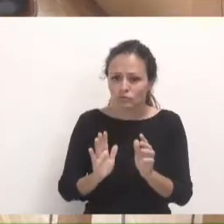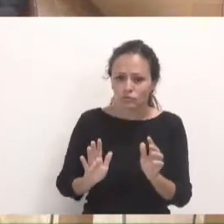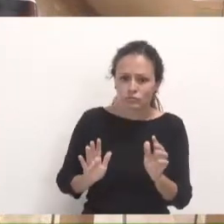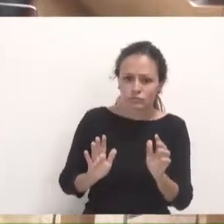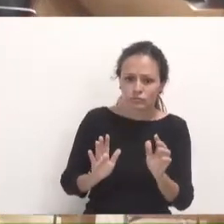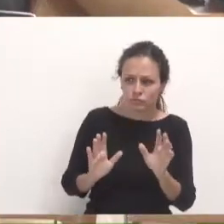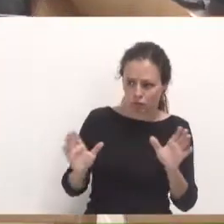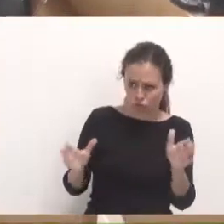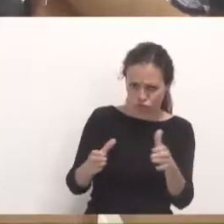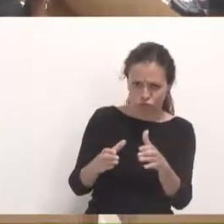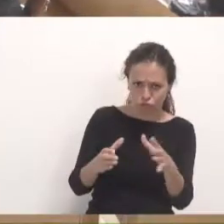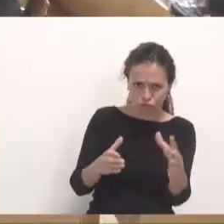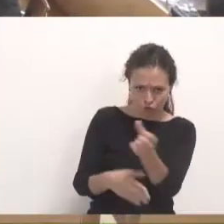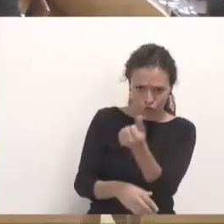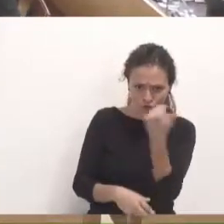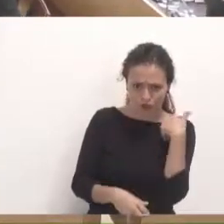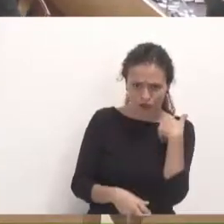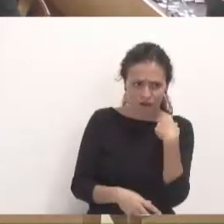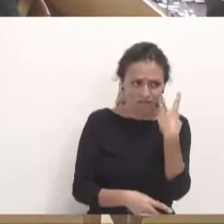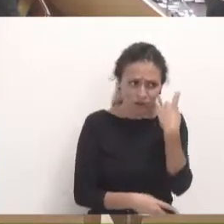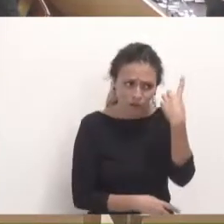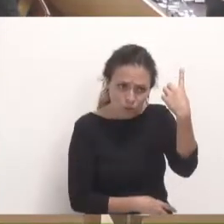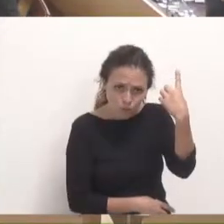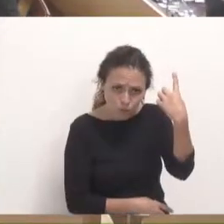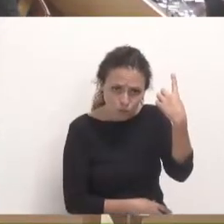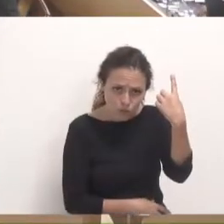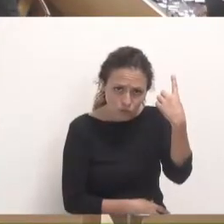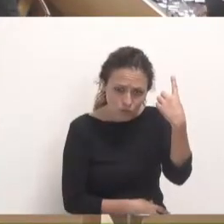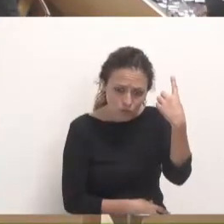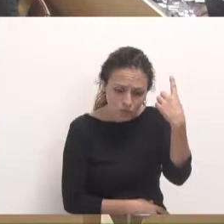¿Están todos? ¿Faltó Manol? ¿No fue Manol el que no votó?